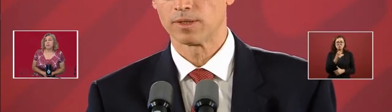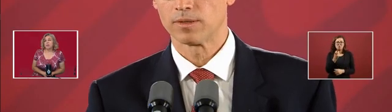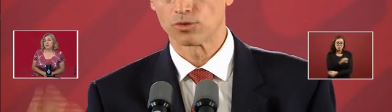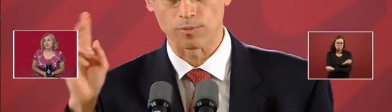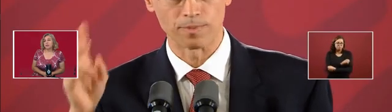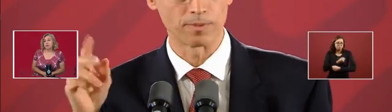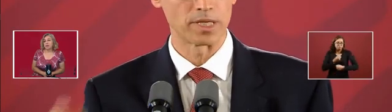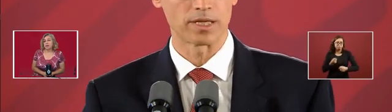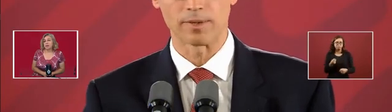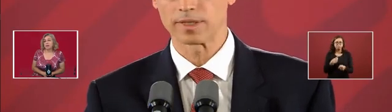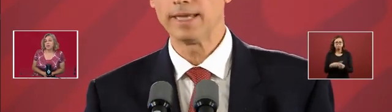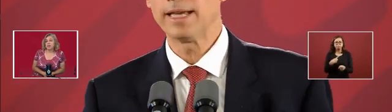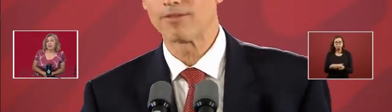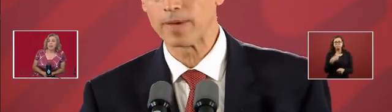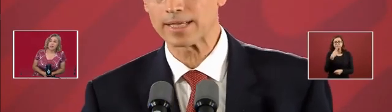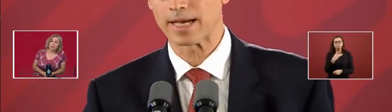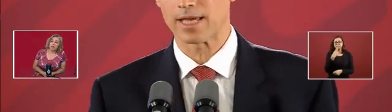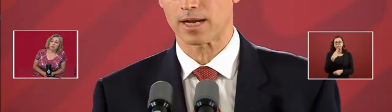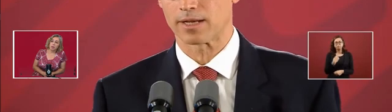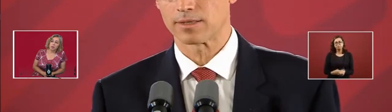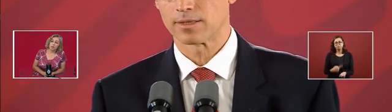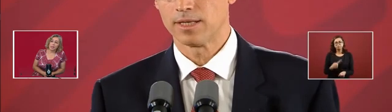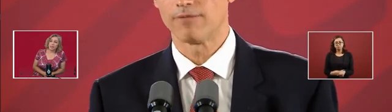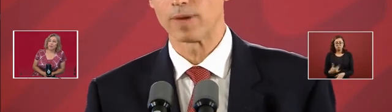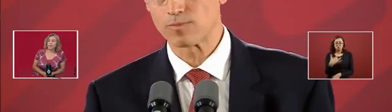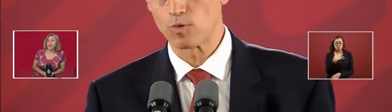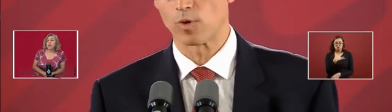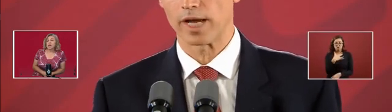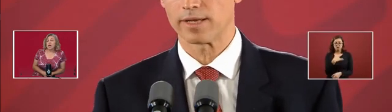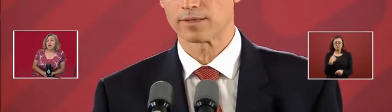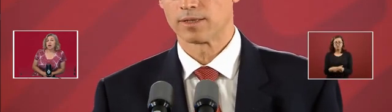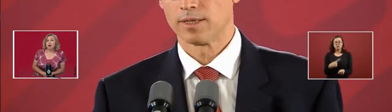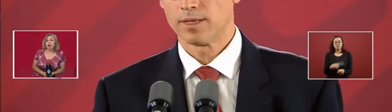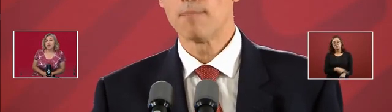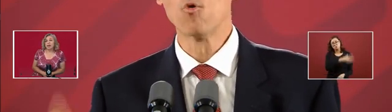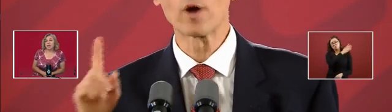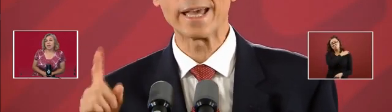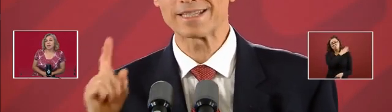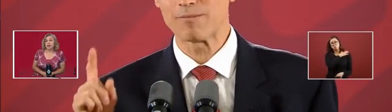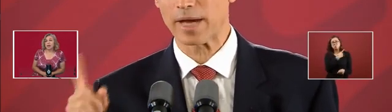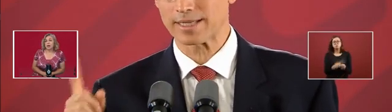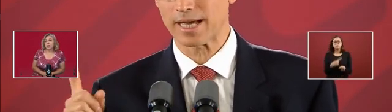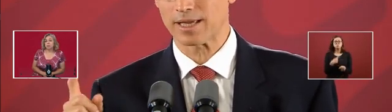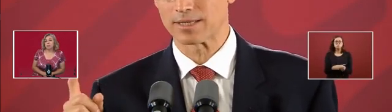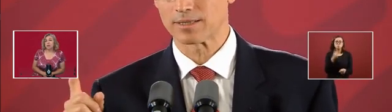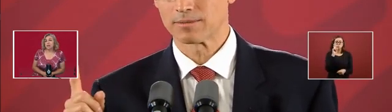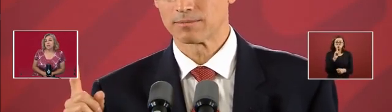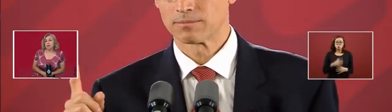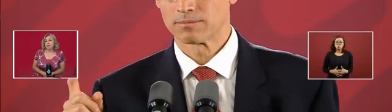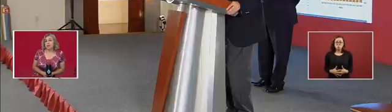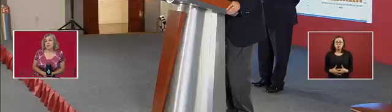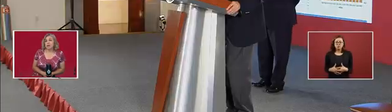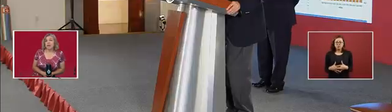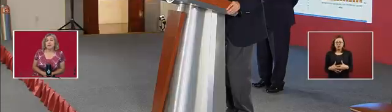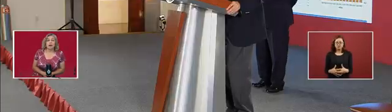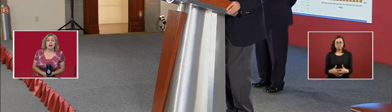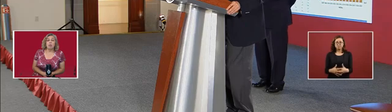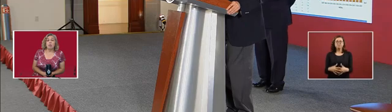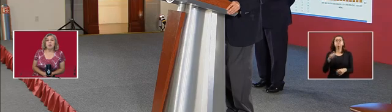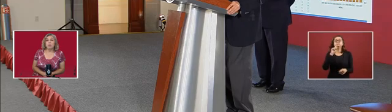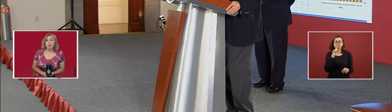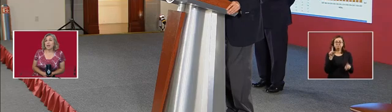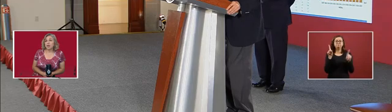en particular unhealthy las bebidas nutrition azucaradas de alto poder with calórico high y sugar nada de calorie valor nutricional, have no las llamadas nutritional comidas value. chatarra, son